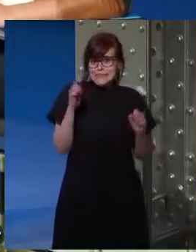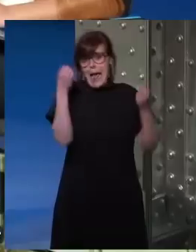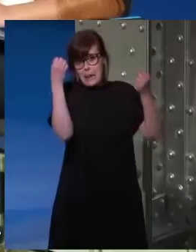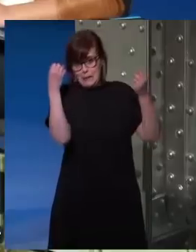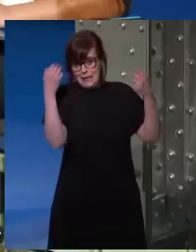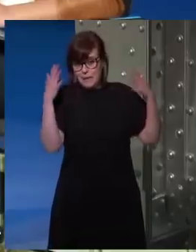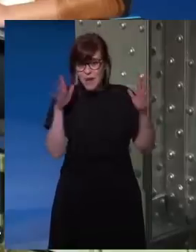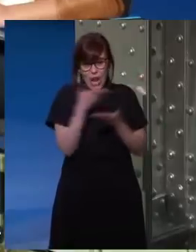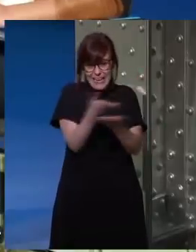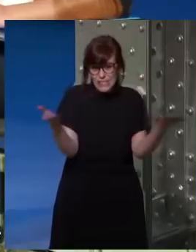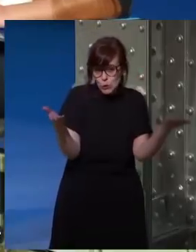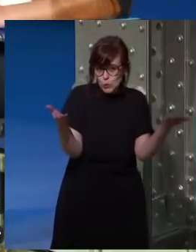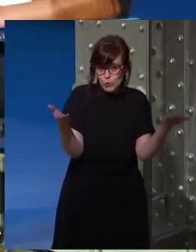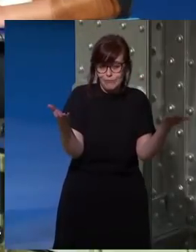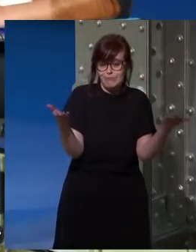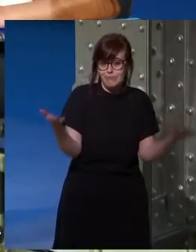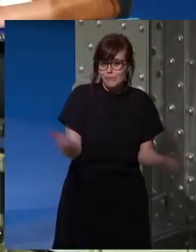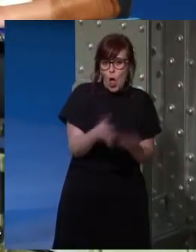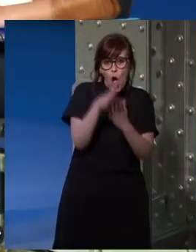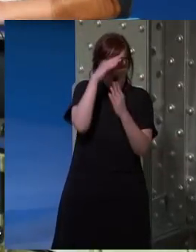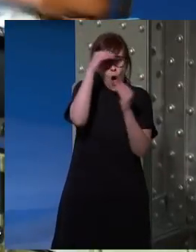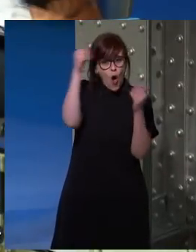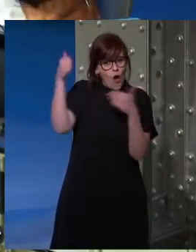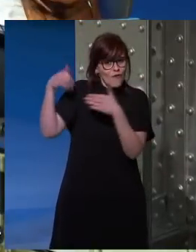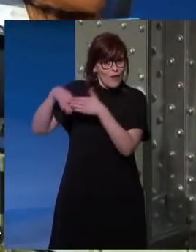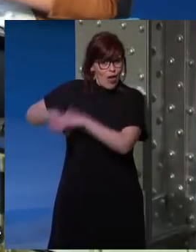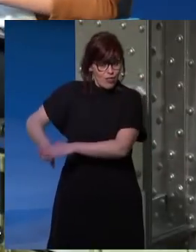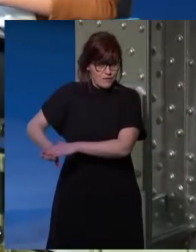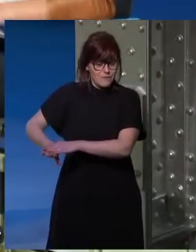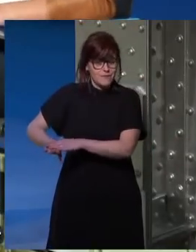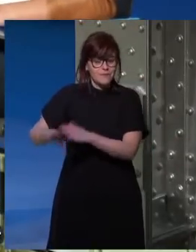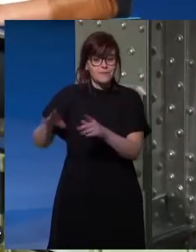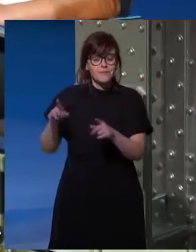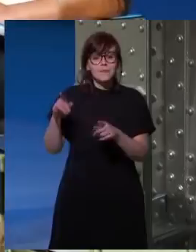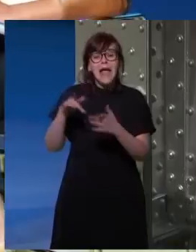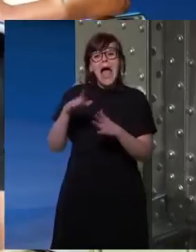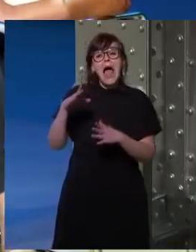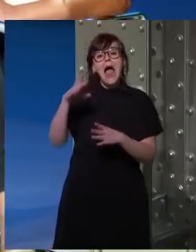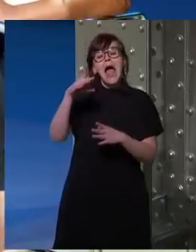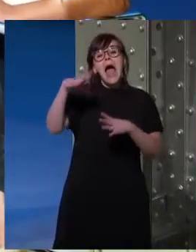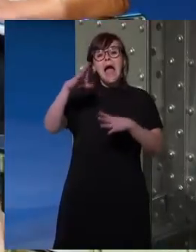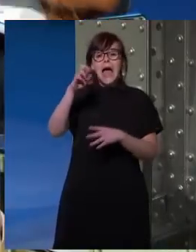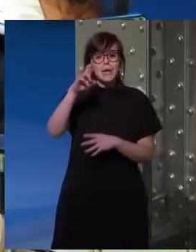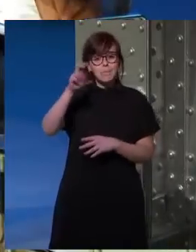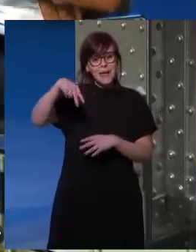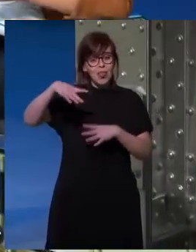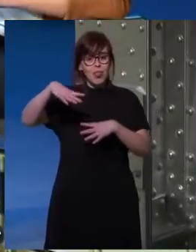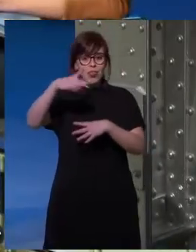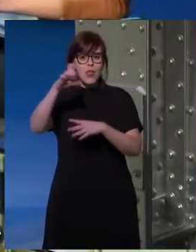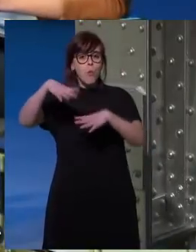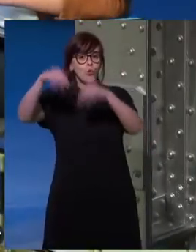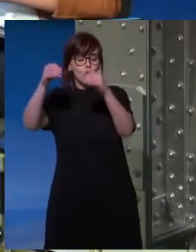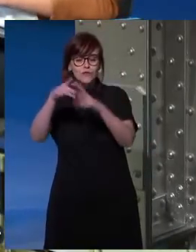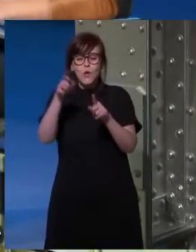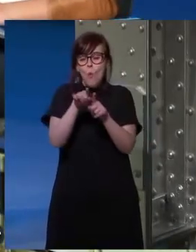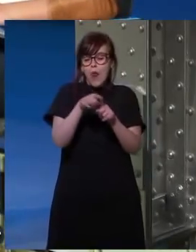pero muchas de las demás pues fueron olvidadas, porque realmente en el caso de Carmen de Burgos, Franco dijo, estaba en la lista negra y